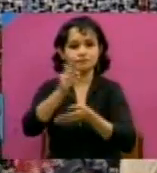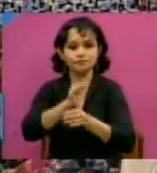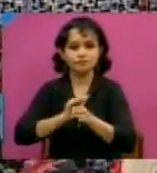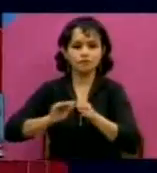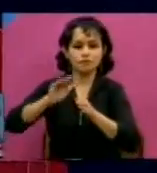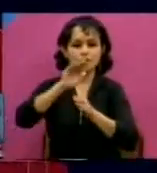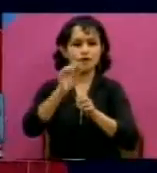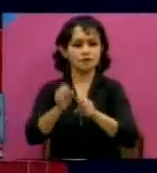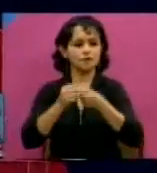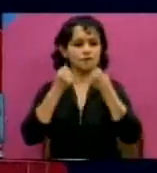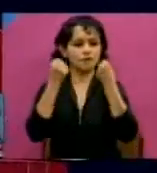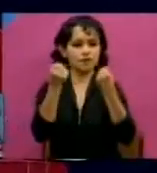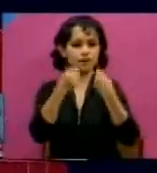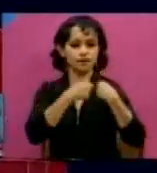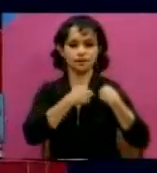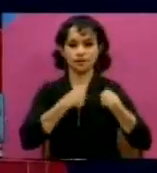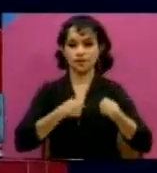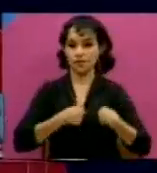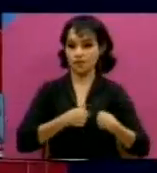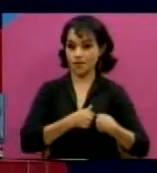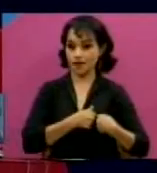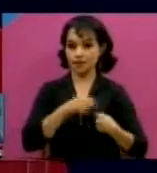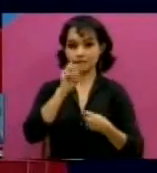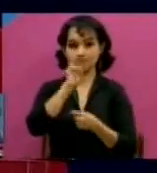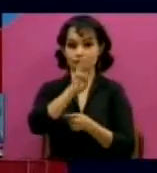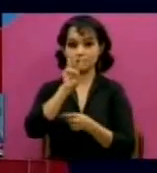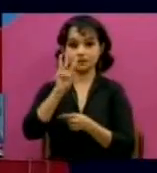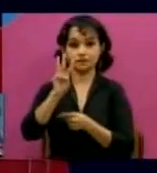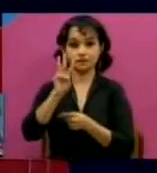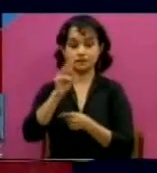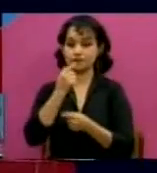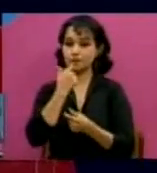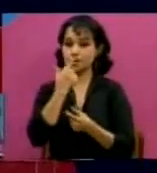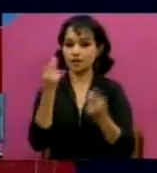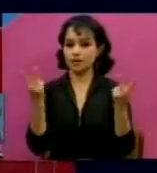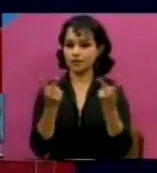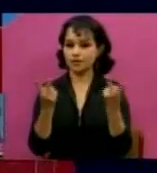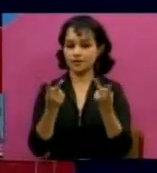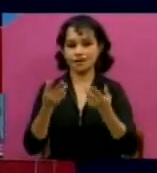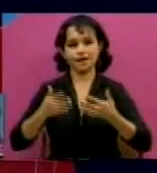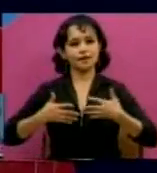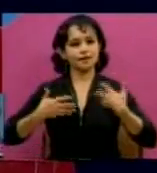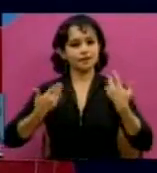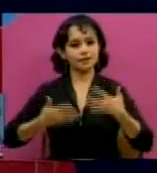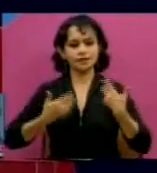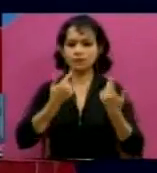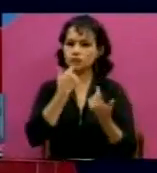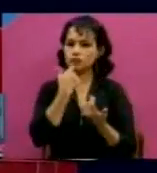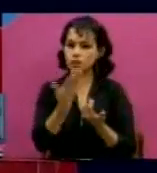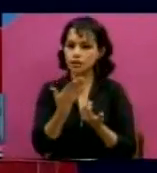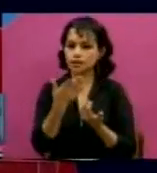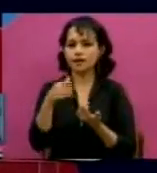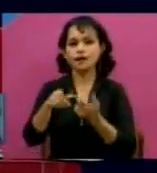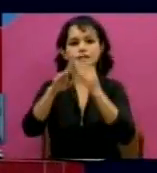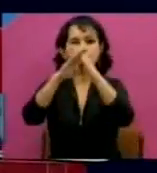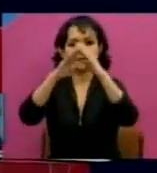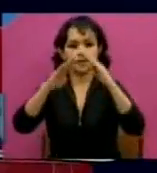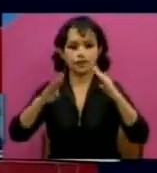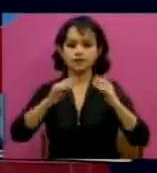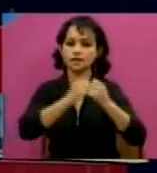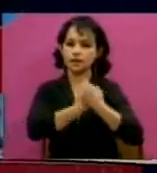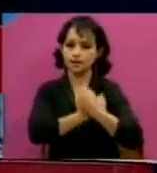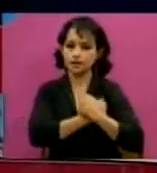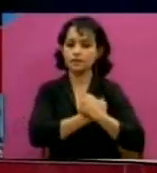más fuertes de corazón. 33 para vivir alegres porque hay paz, hay amor